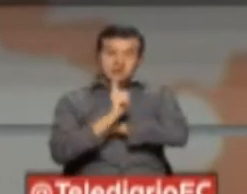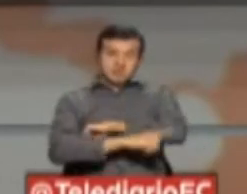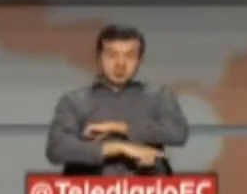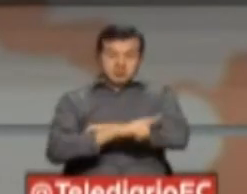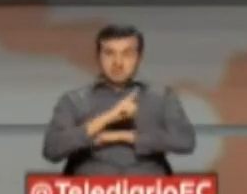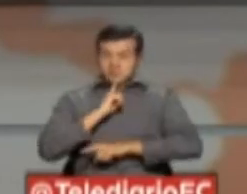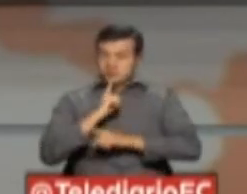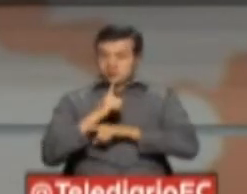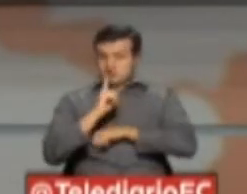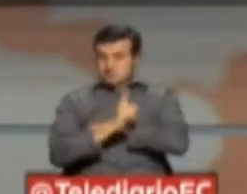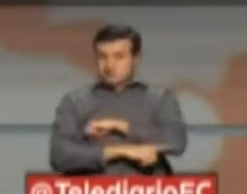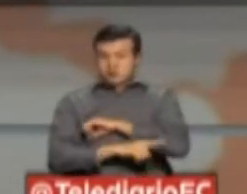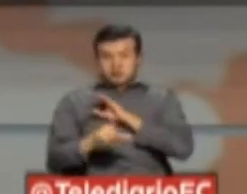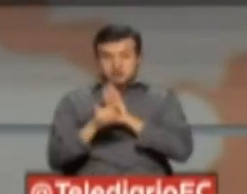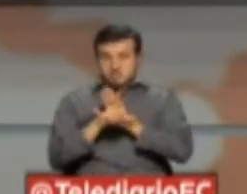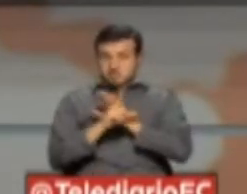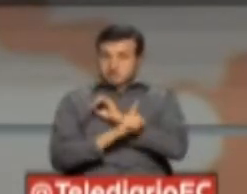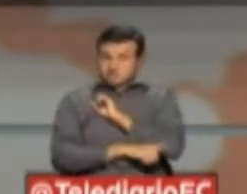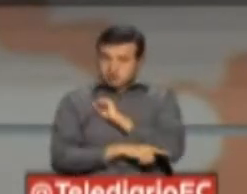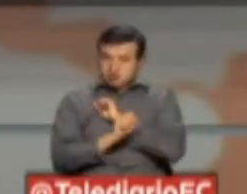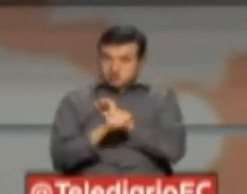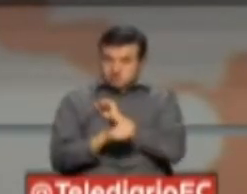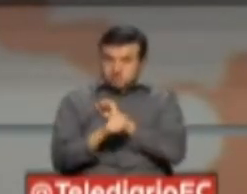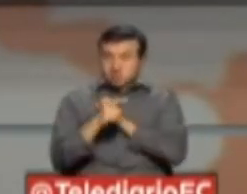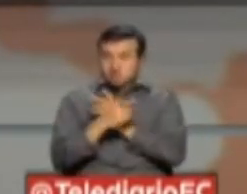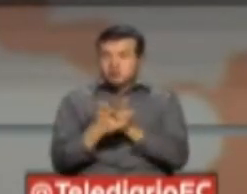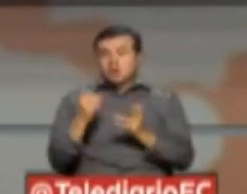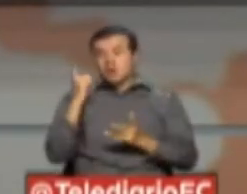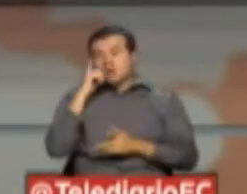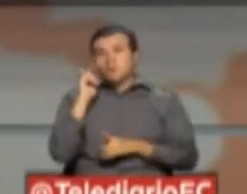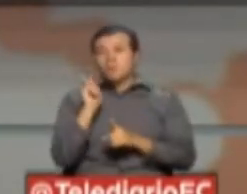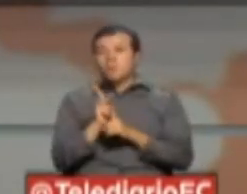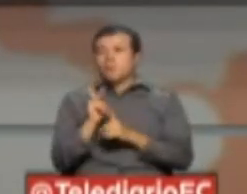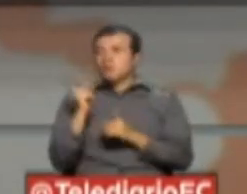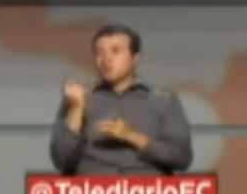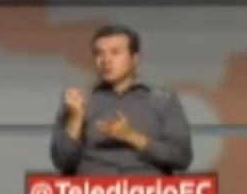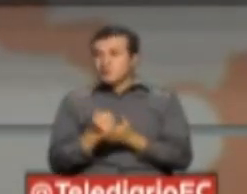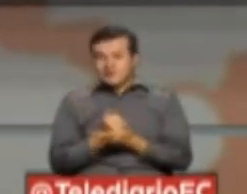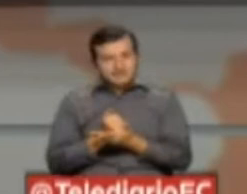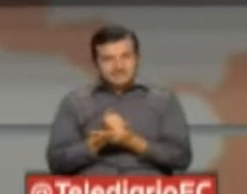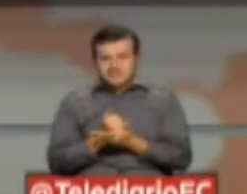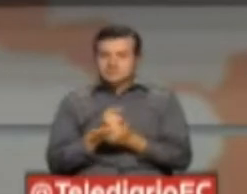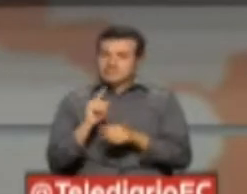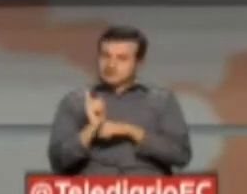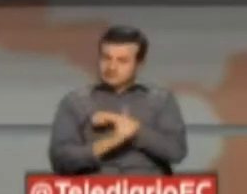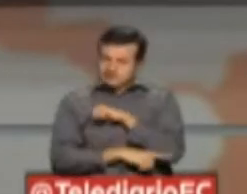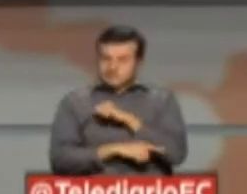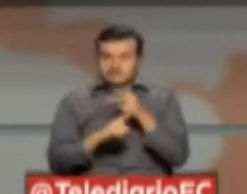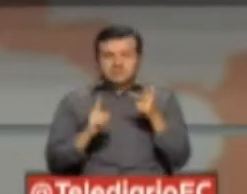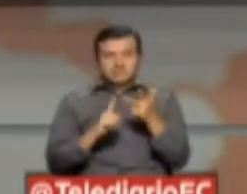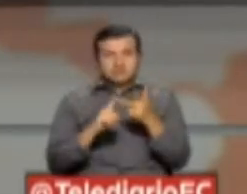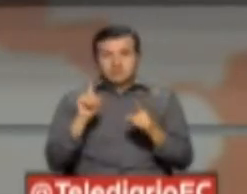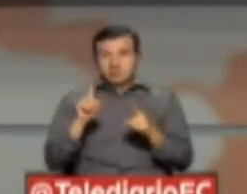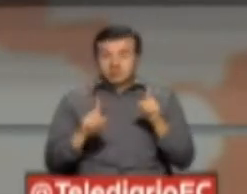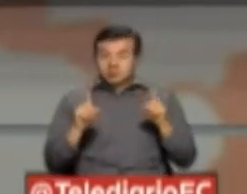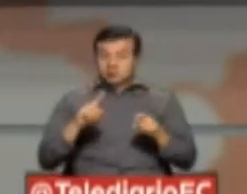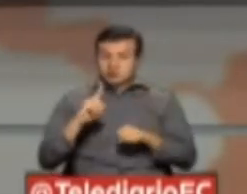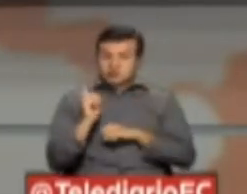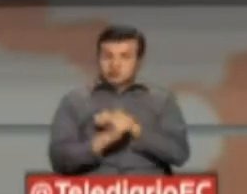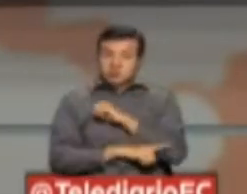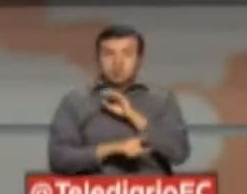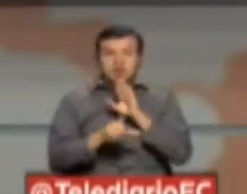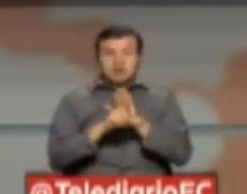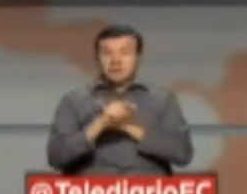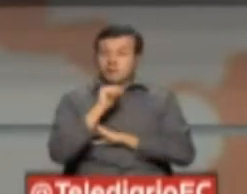espíritu correctivo que tiene la ley en la sanción y no considerarlo simplemente como un recaudo pero hay ciertas sanciones en contra y ciertas vacíos legales